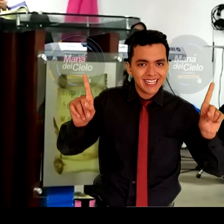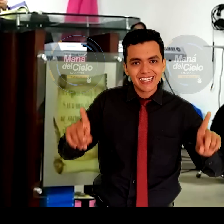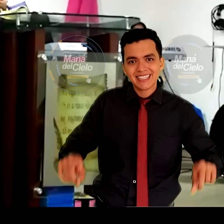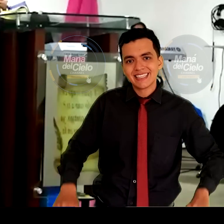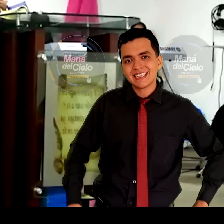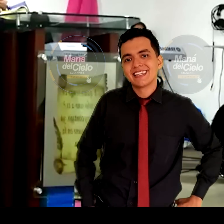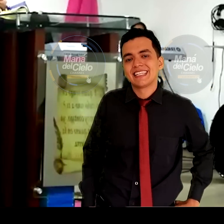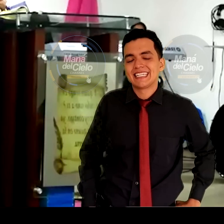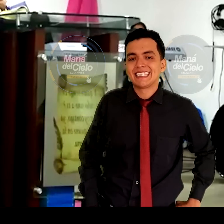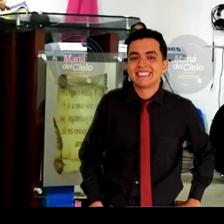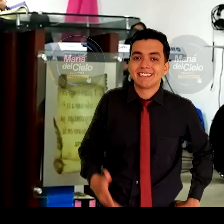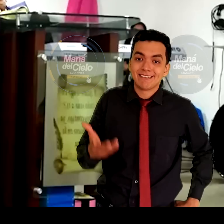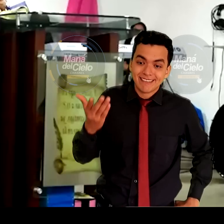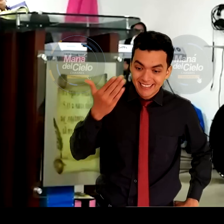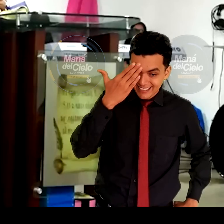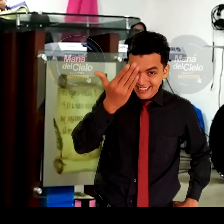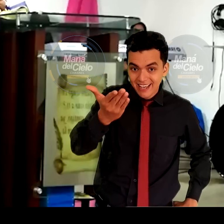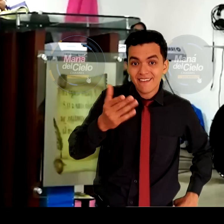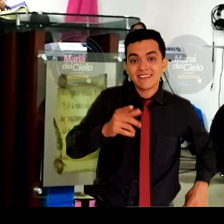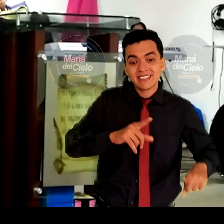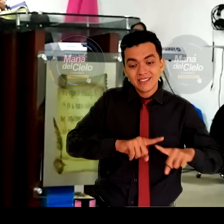Pero la oración a solas,